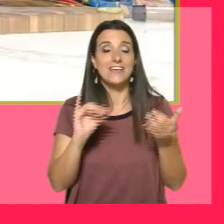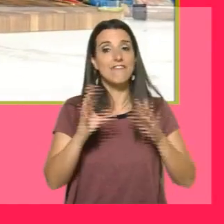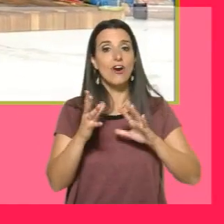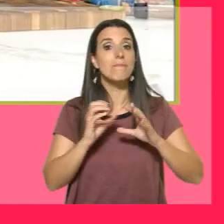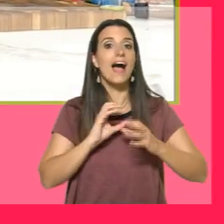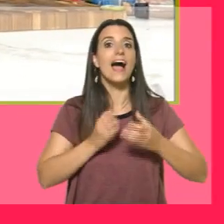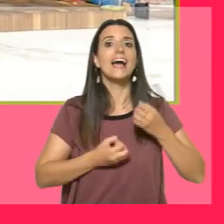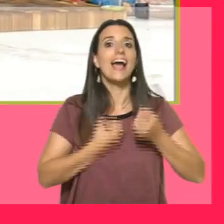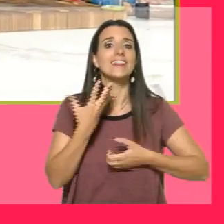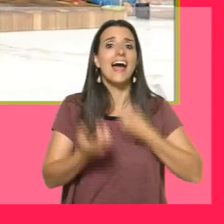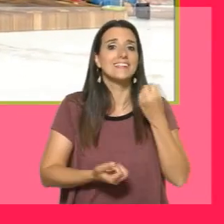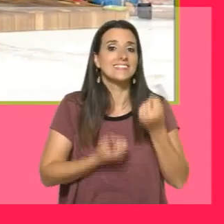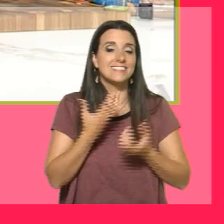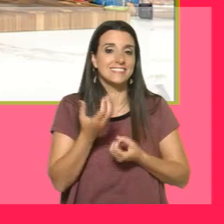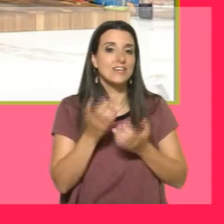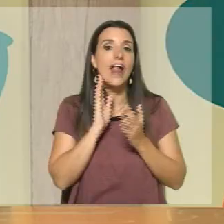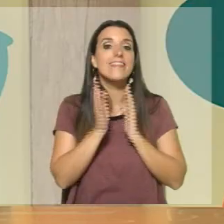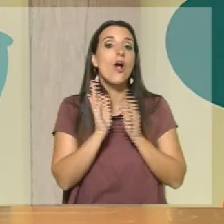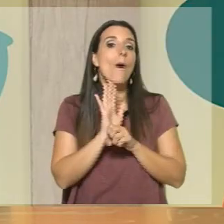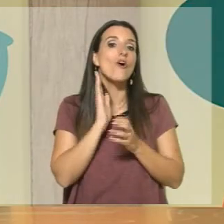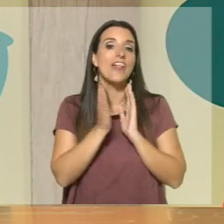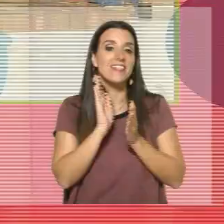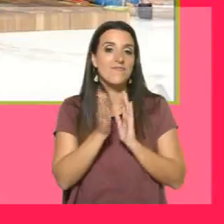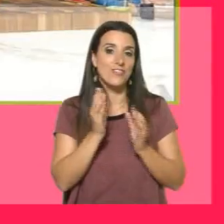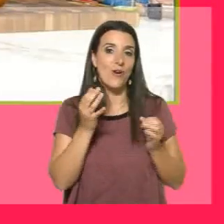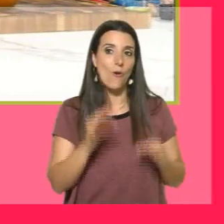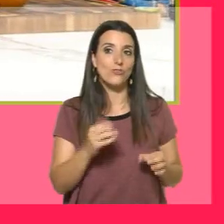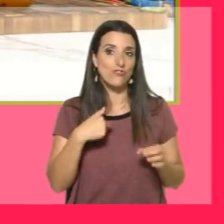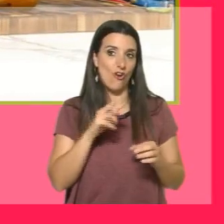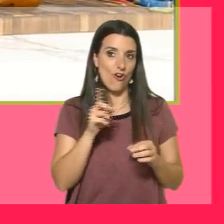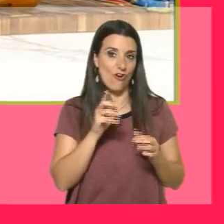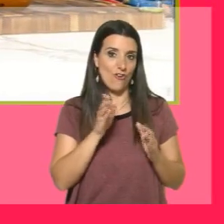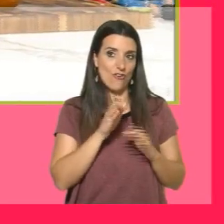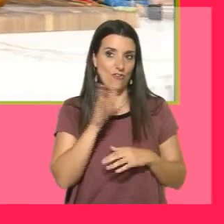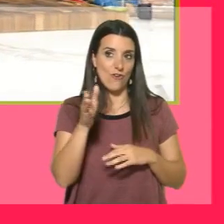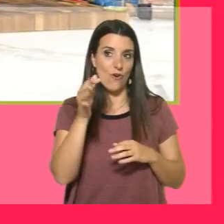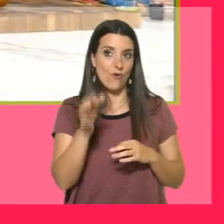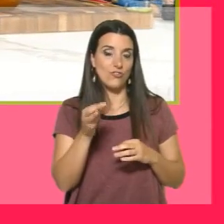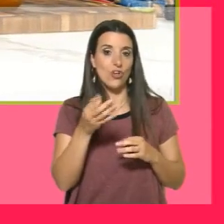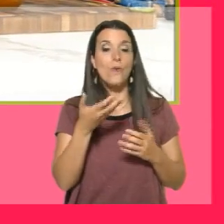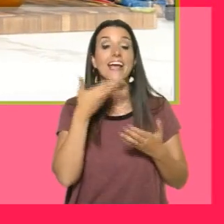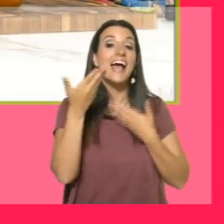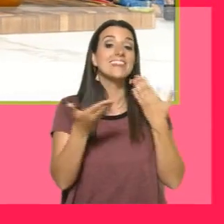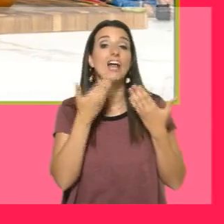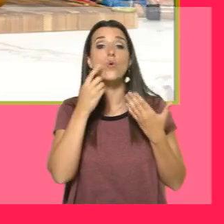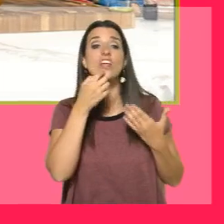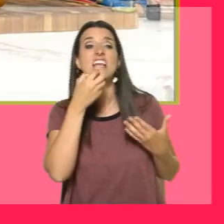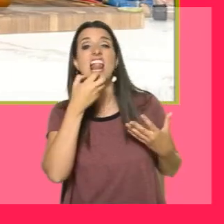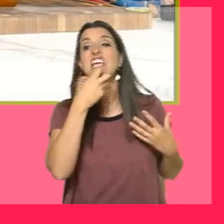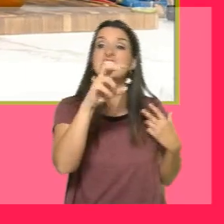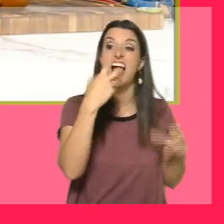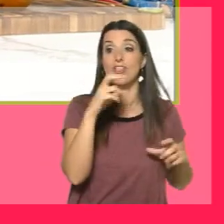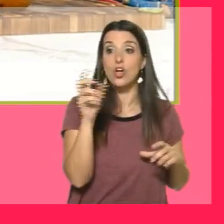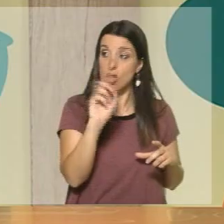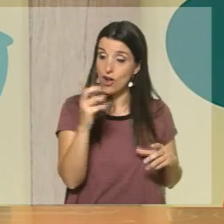depende el momento que estés, el tema cuando que decís. Cuando me cruce, yo no voy rezongando, voy cantando, porque viste que a veces vas solo y te